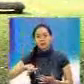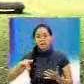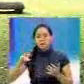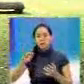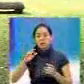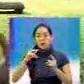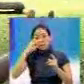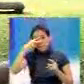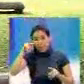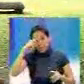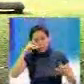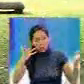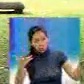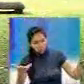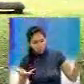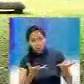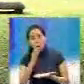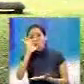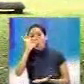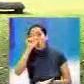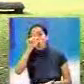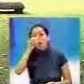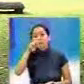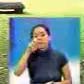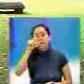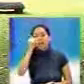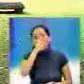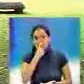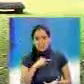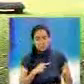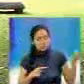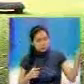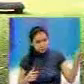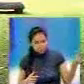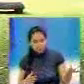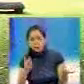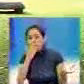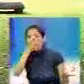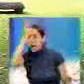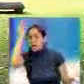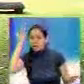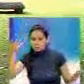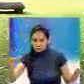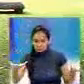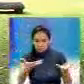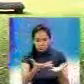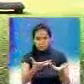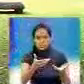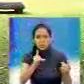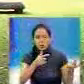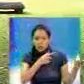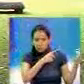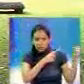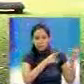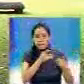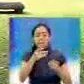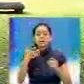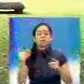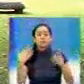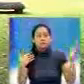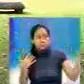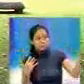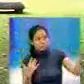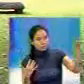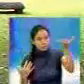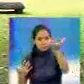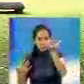Golfo de México con los ormecas, pasaba por toda la boca costa pacífica hasta